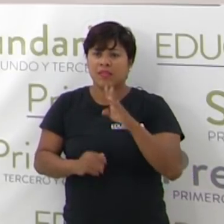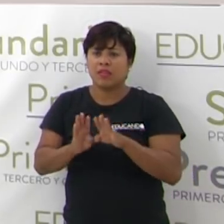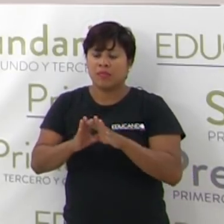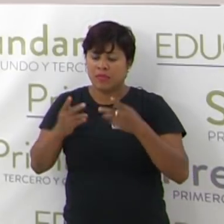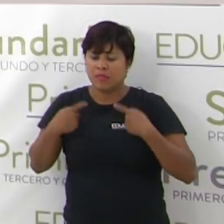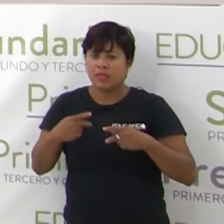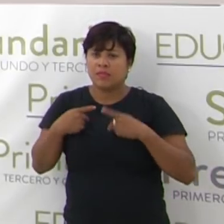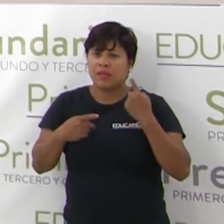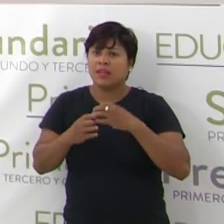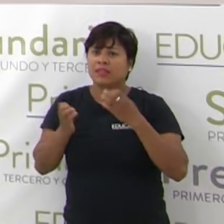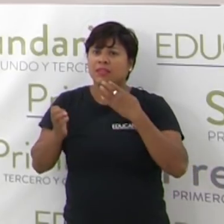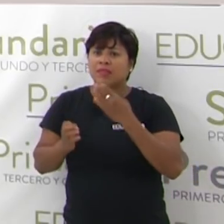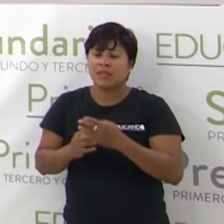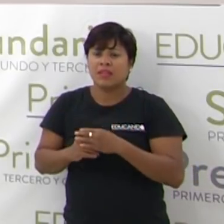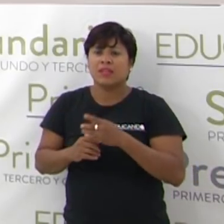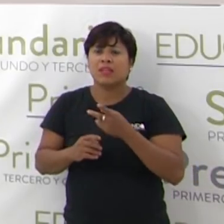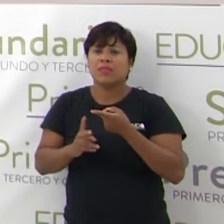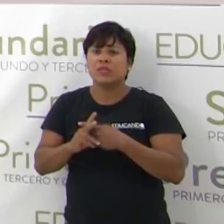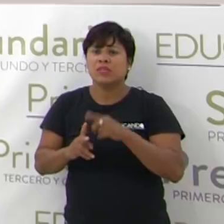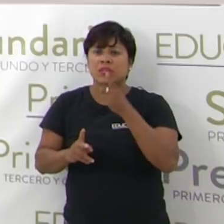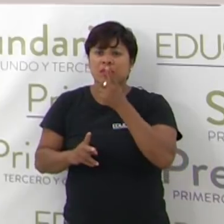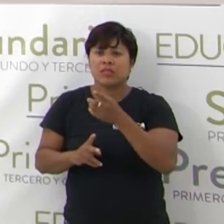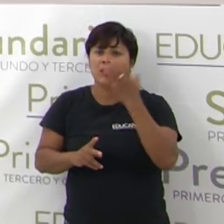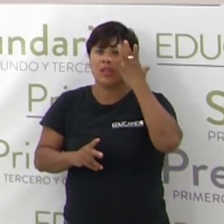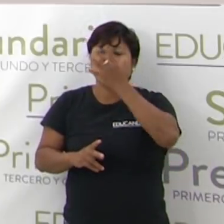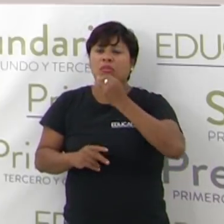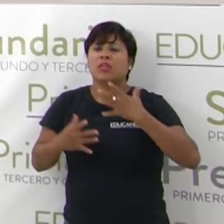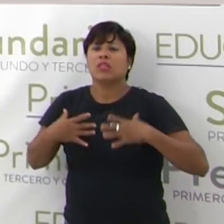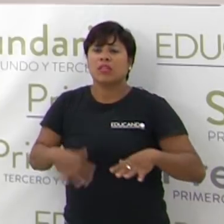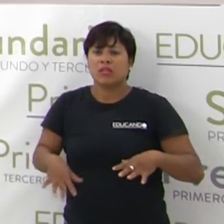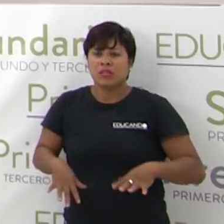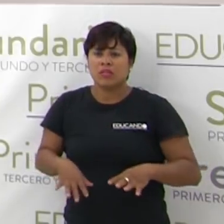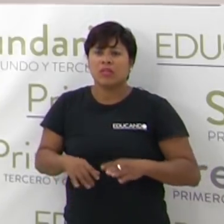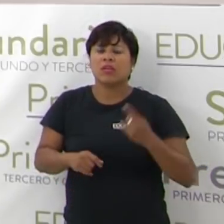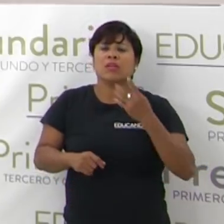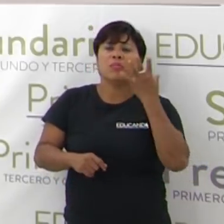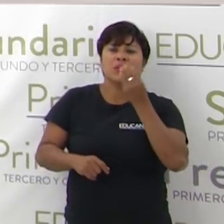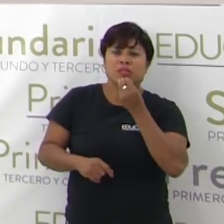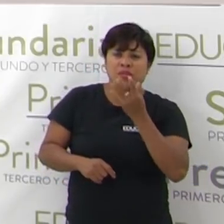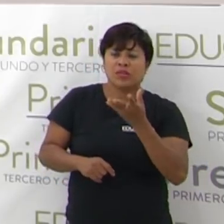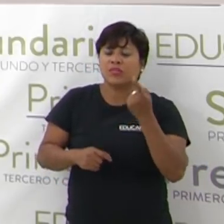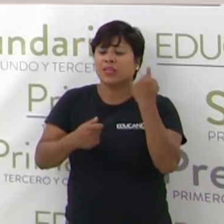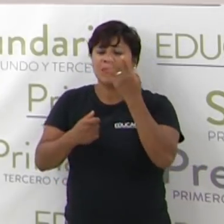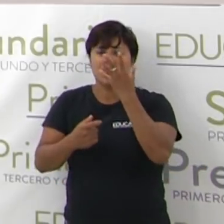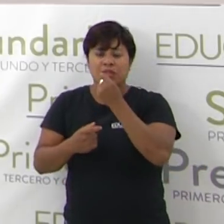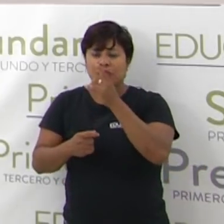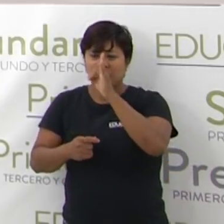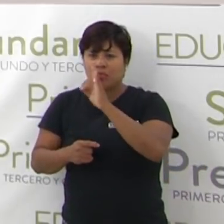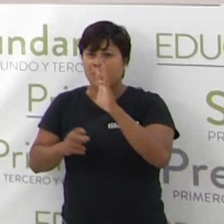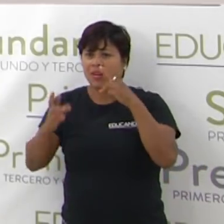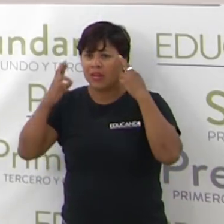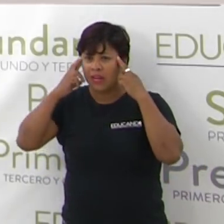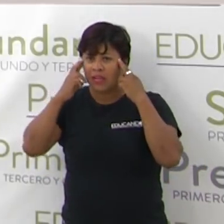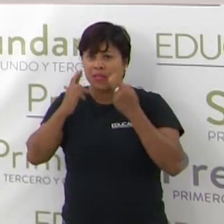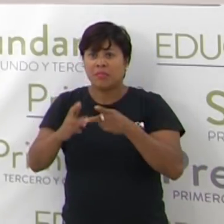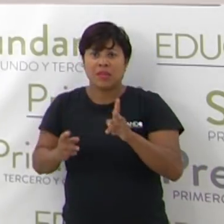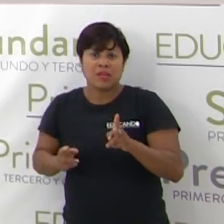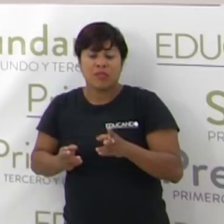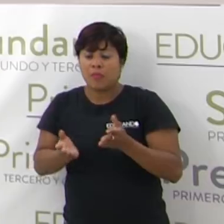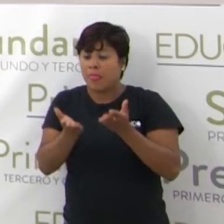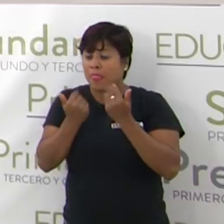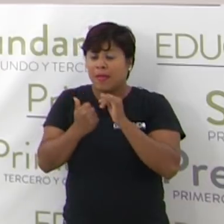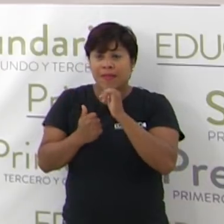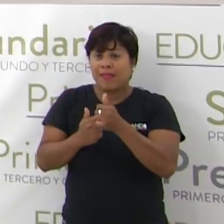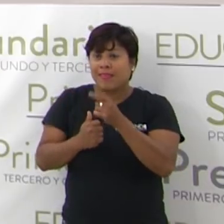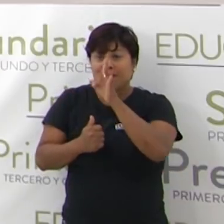para quedar bien, empezaron a decir, ay, pero qué bonito traje, ay, pero qué precioso, ay, mira qué chulo se ve el rey. Pero no era